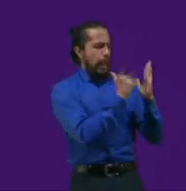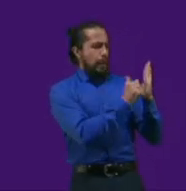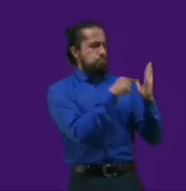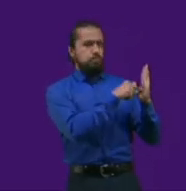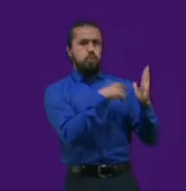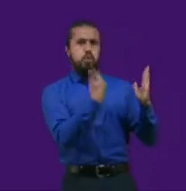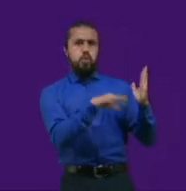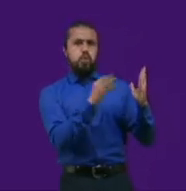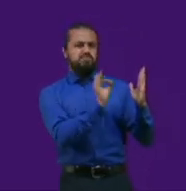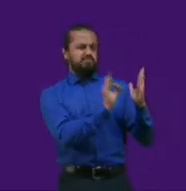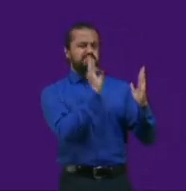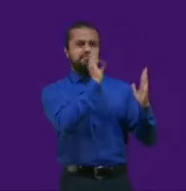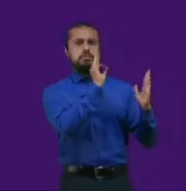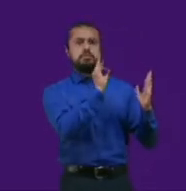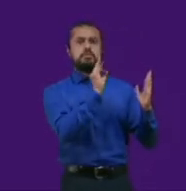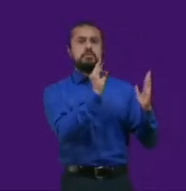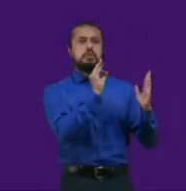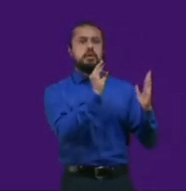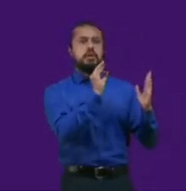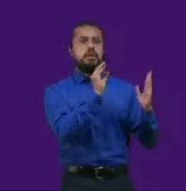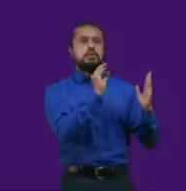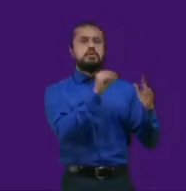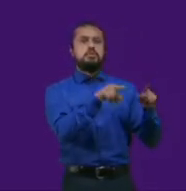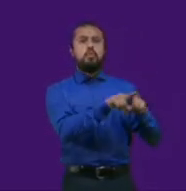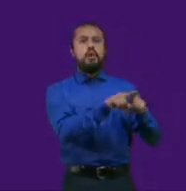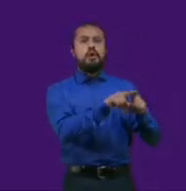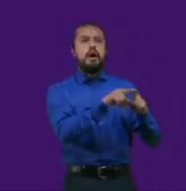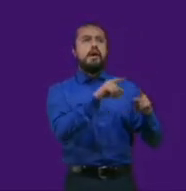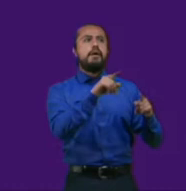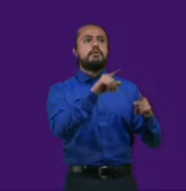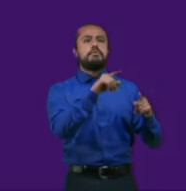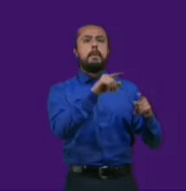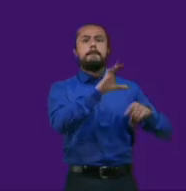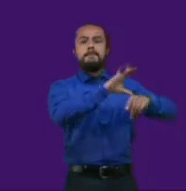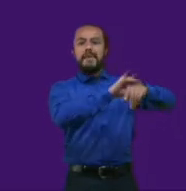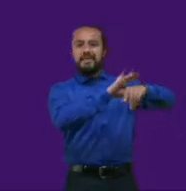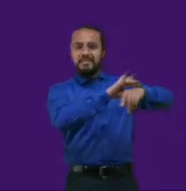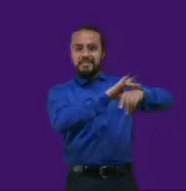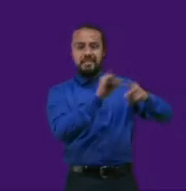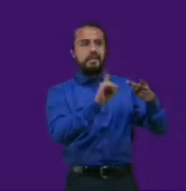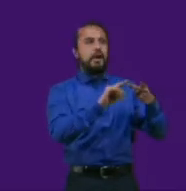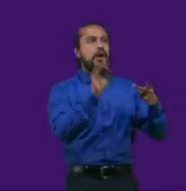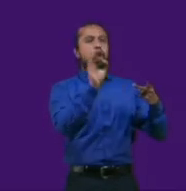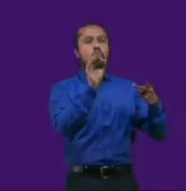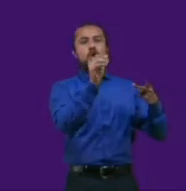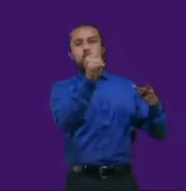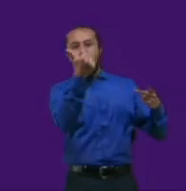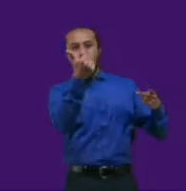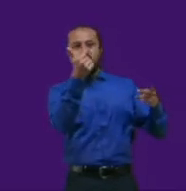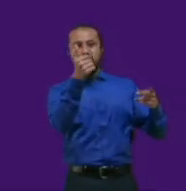parecías a LM en China o te parecías a Grab en el sureste asiático?